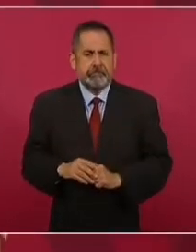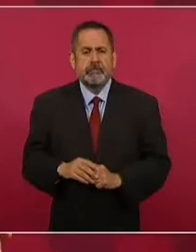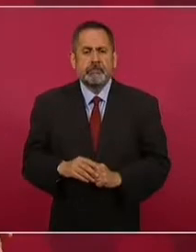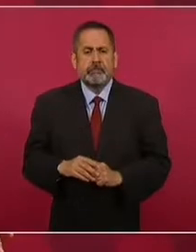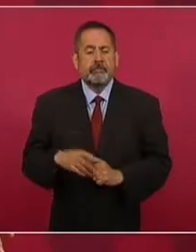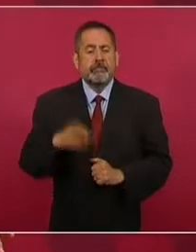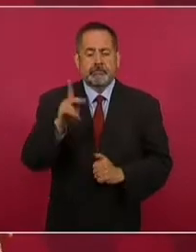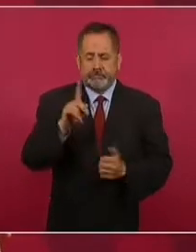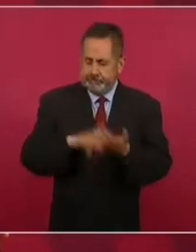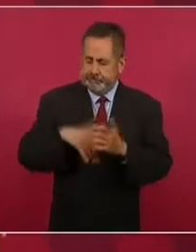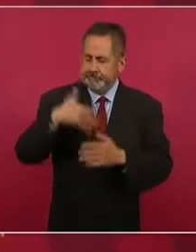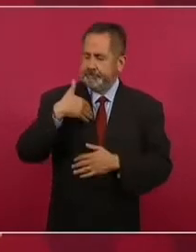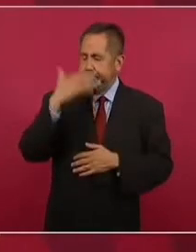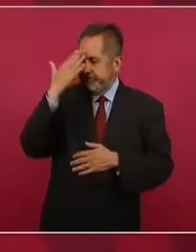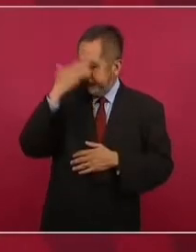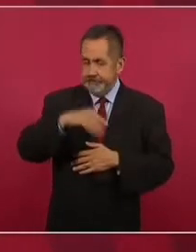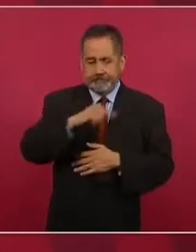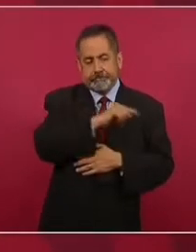pero se